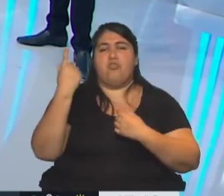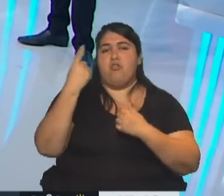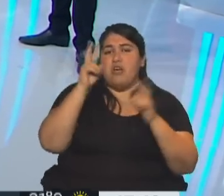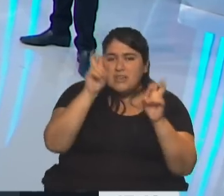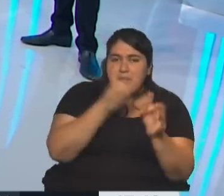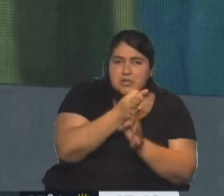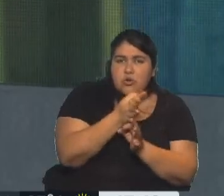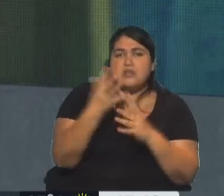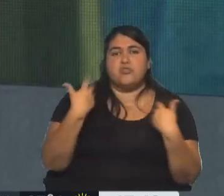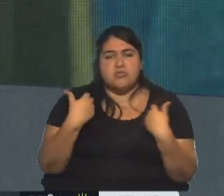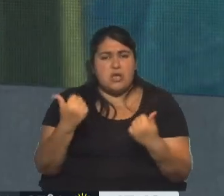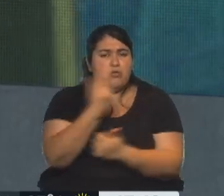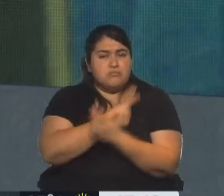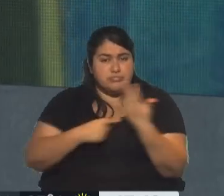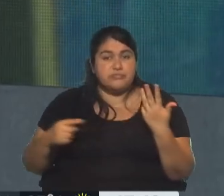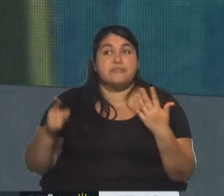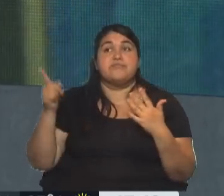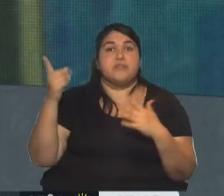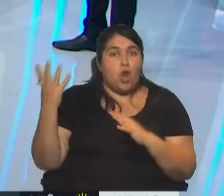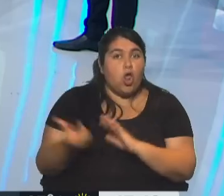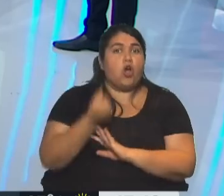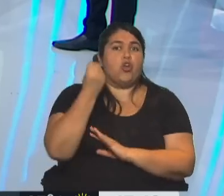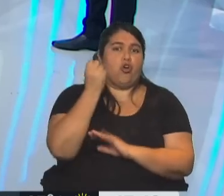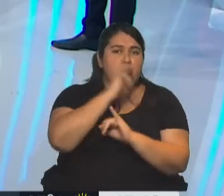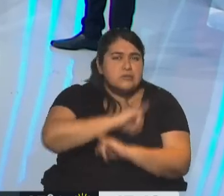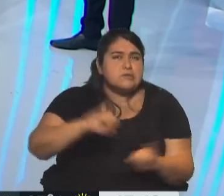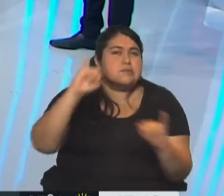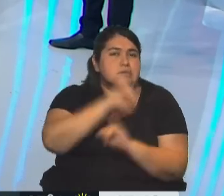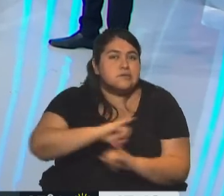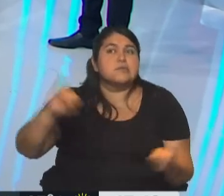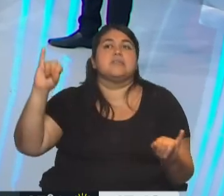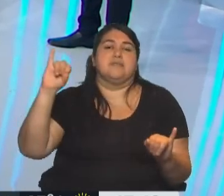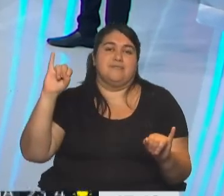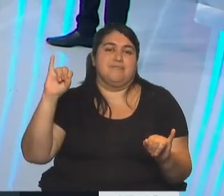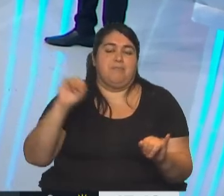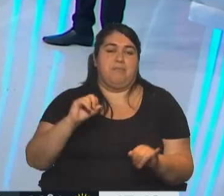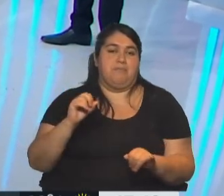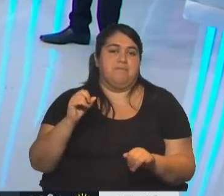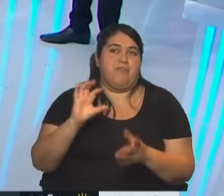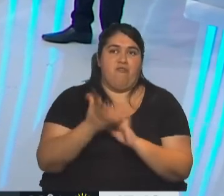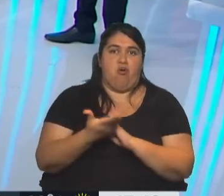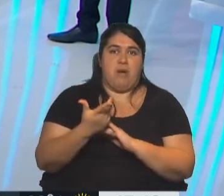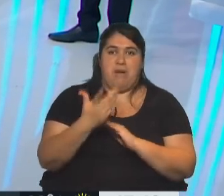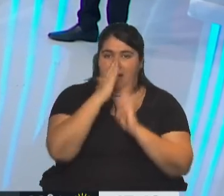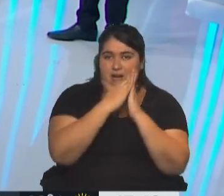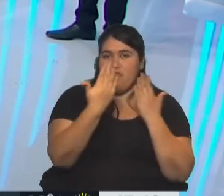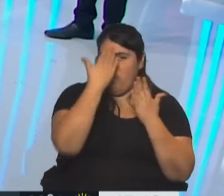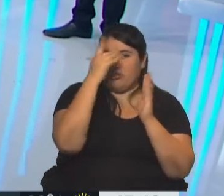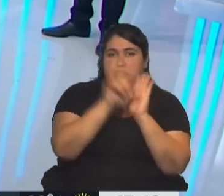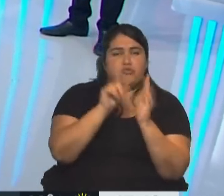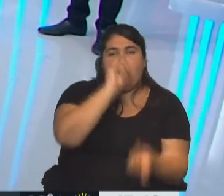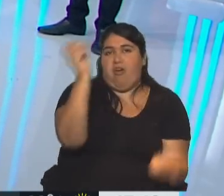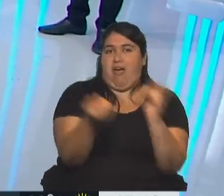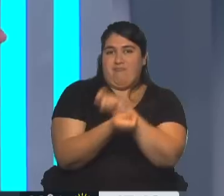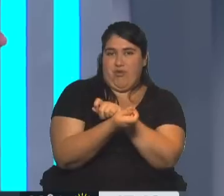educación, con salud, y logró hacer, digamos, que su agenda sea la agenda para cambiar la Constitución, digamos, algo que no tenía Inclusive que ver.